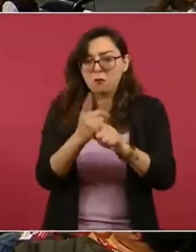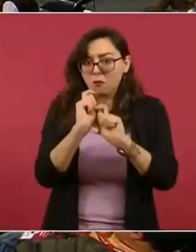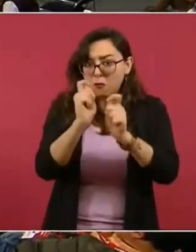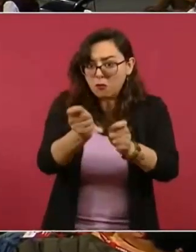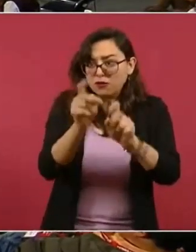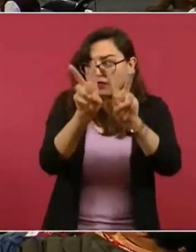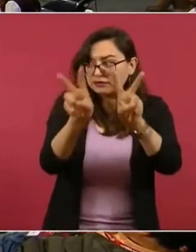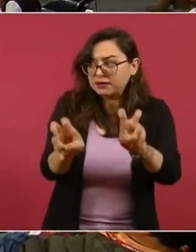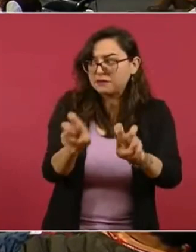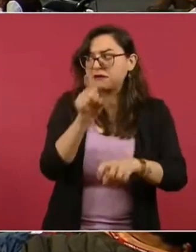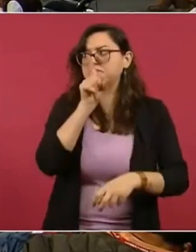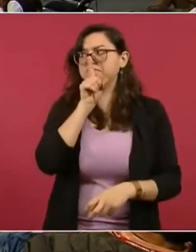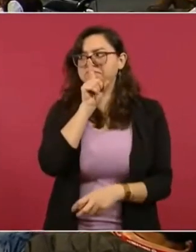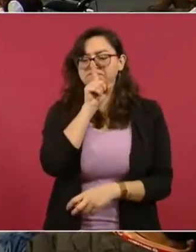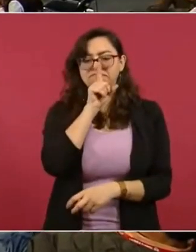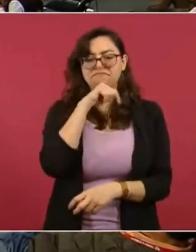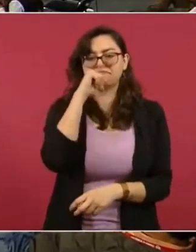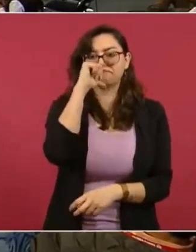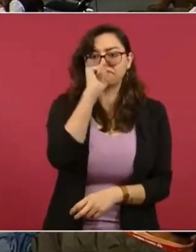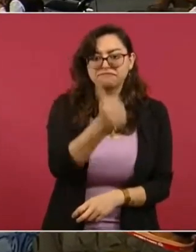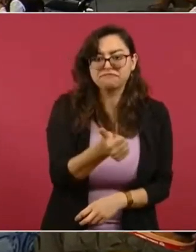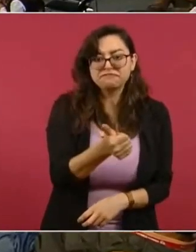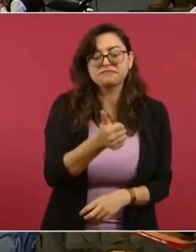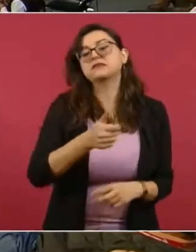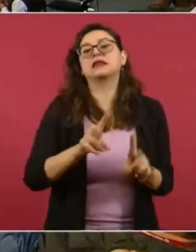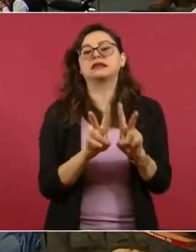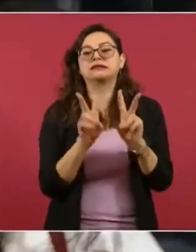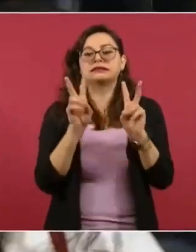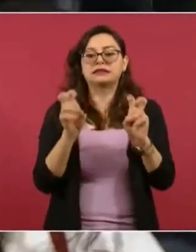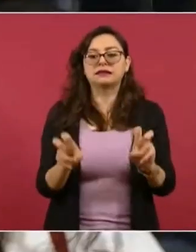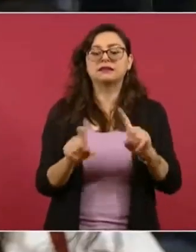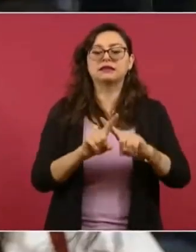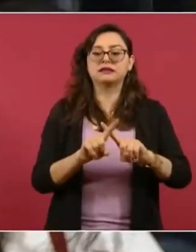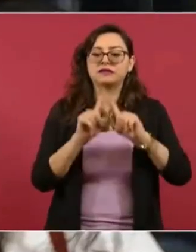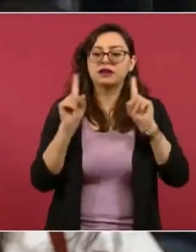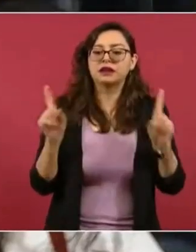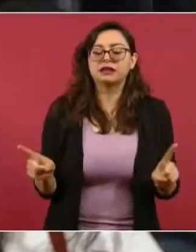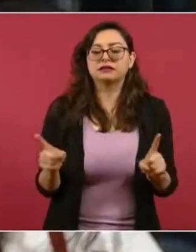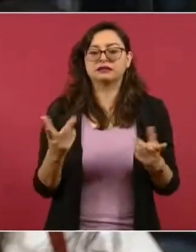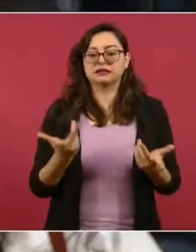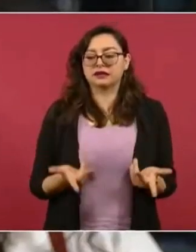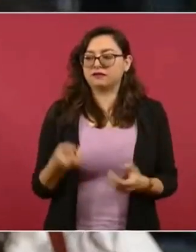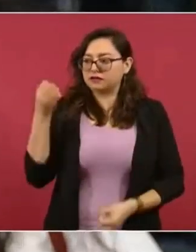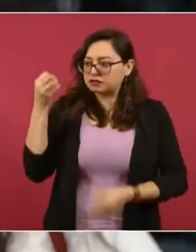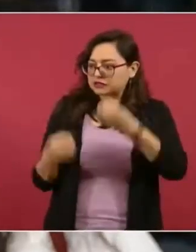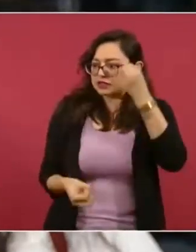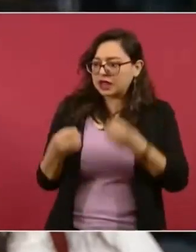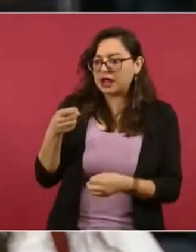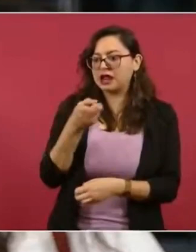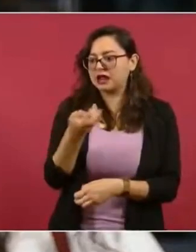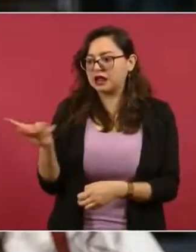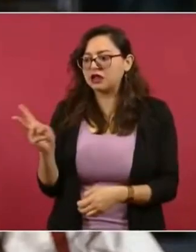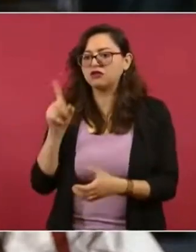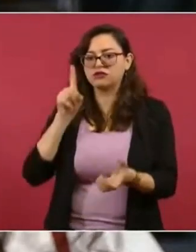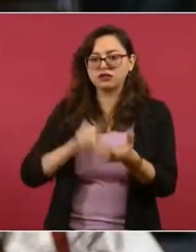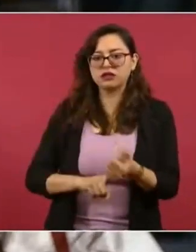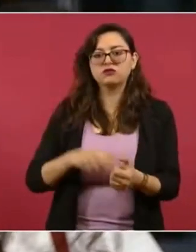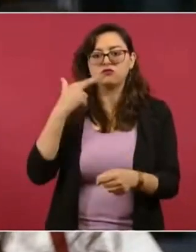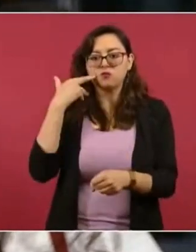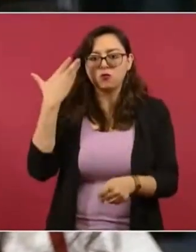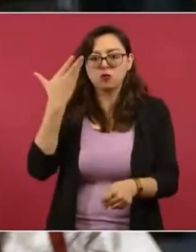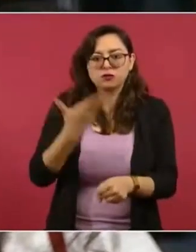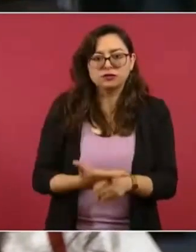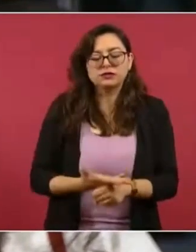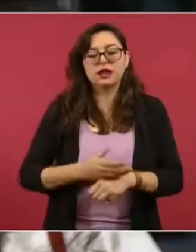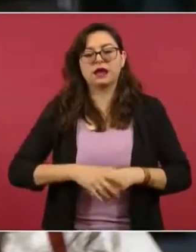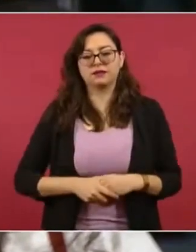de la fiscalía especializada en materia de Derechos Humanos una mujer muy ligada a la derecha que está enlistada en la cgr